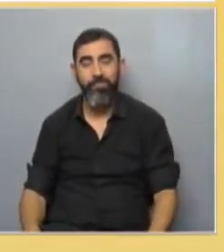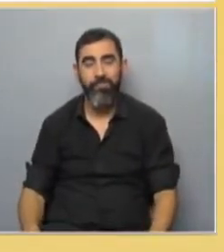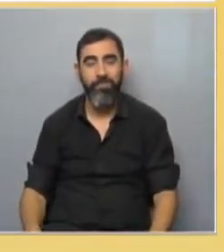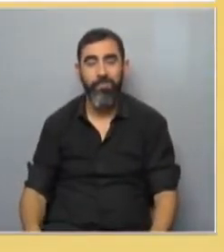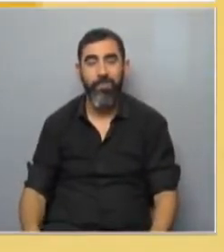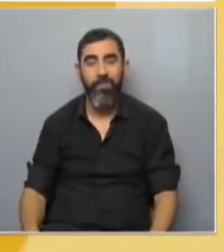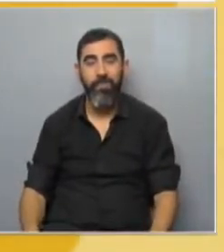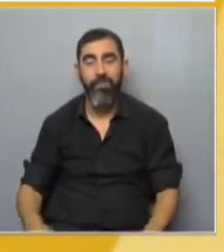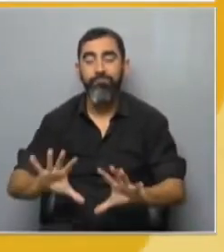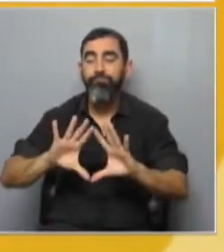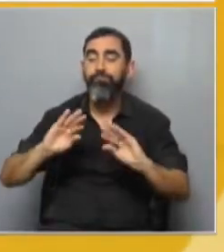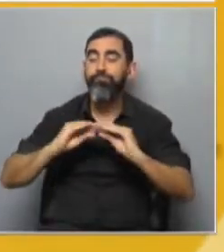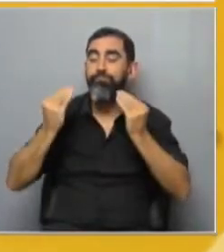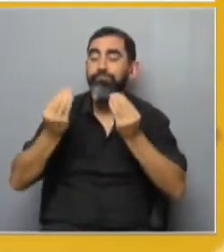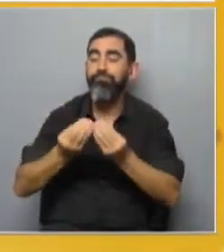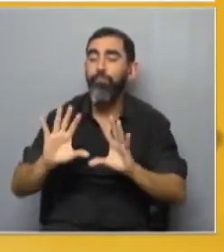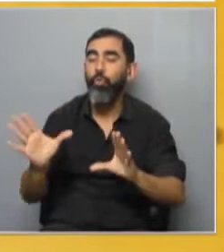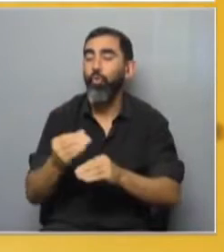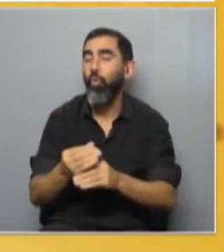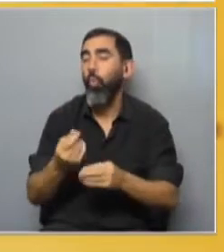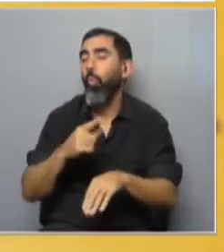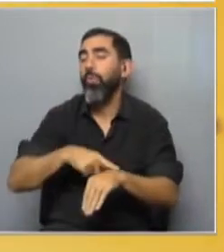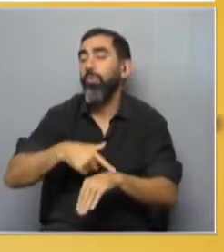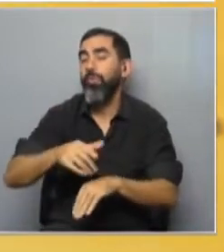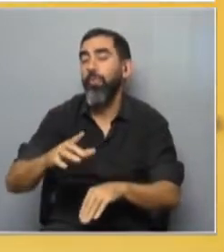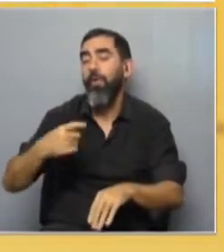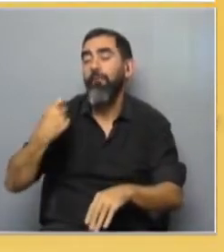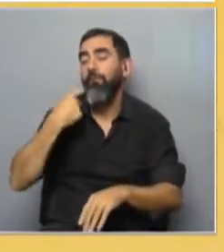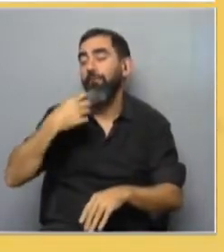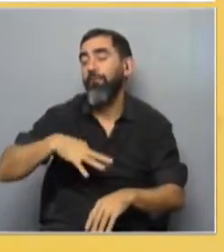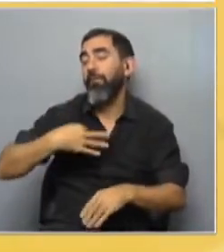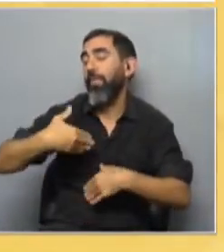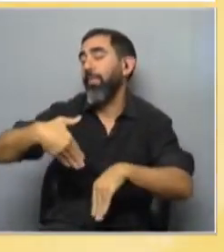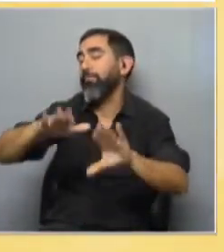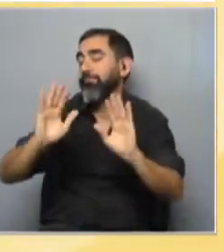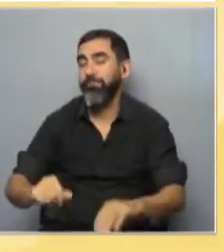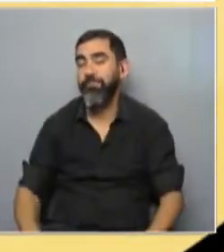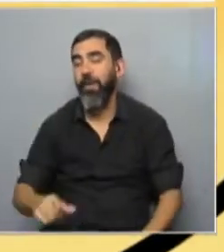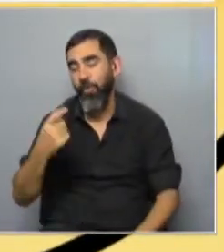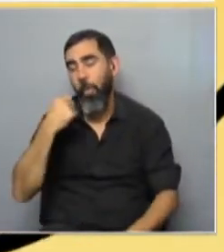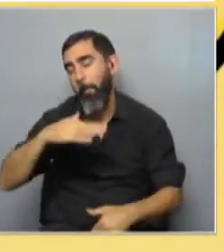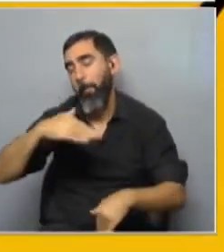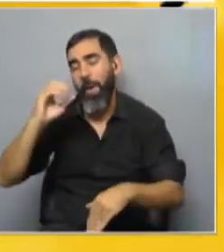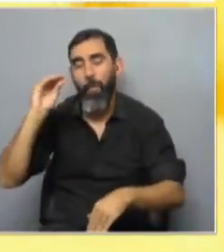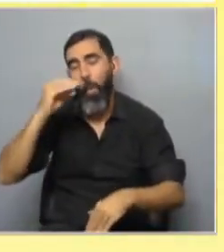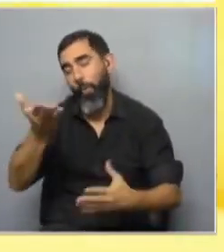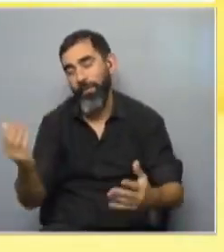bueno, abordamos el yacimiento completo. Y bueno, los que me queden de vida. A ellos no, a ellos les quedan más. Les queda